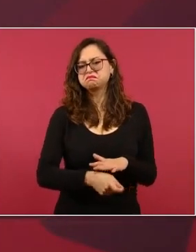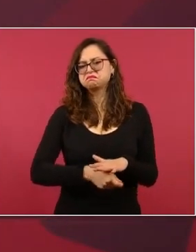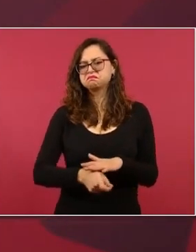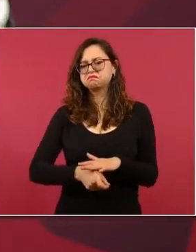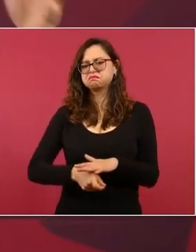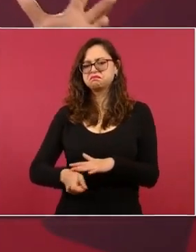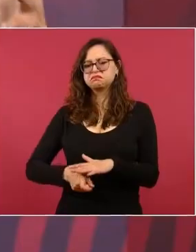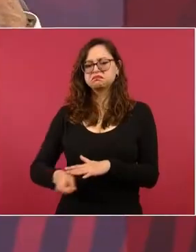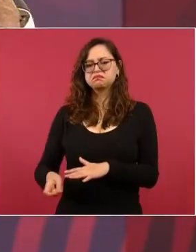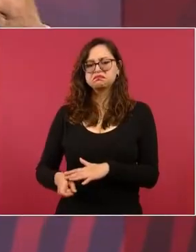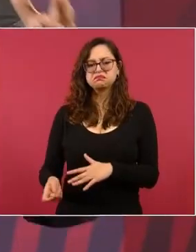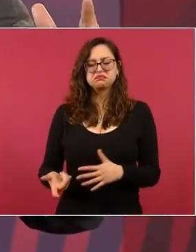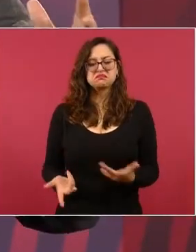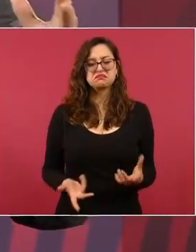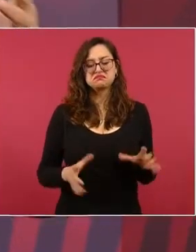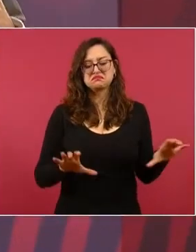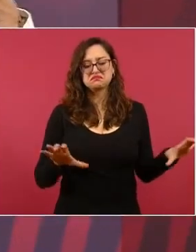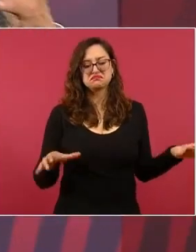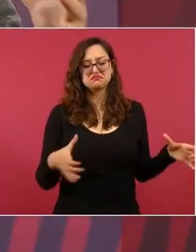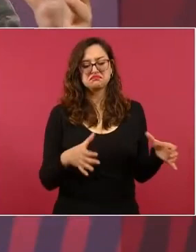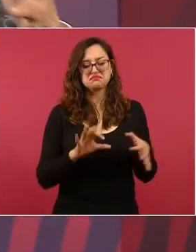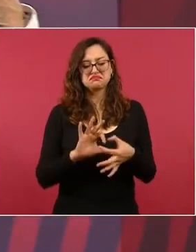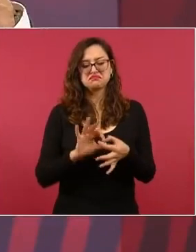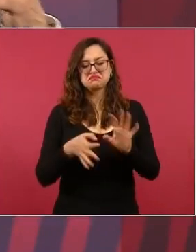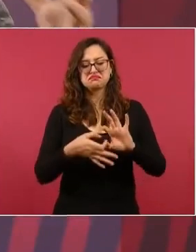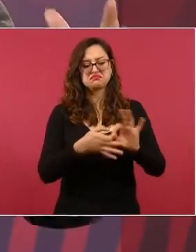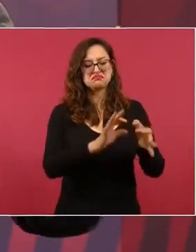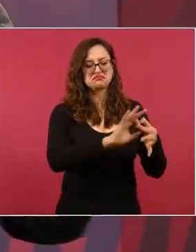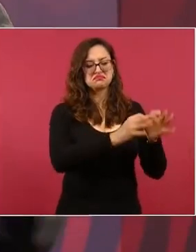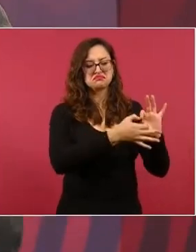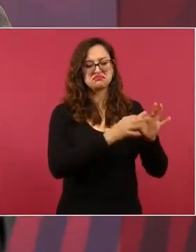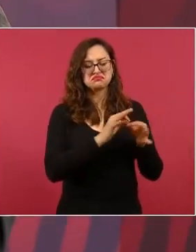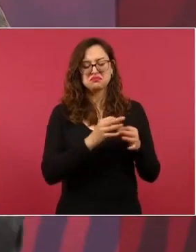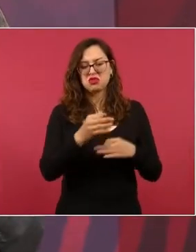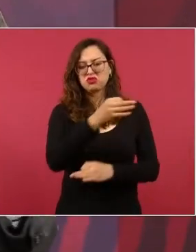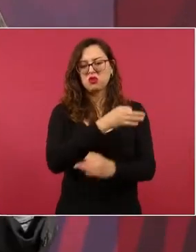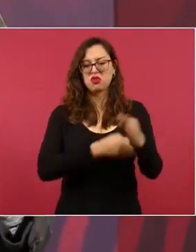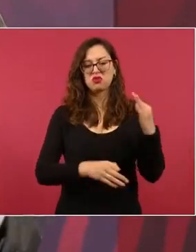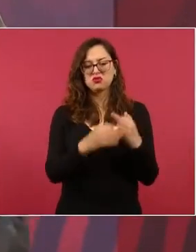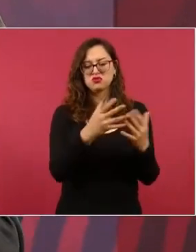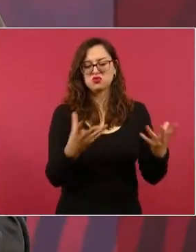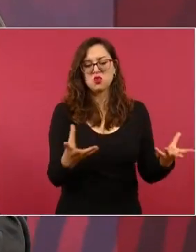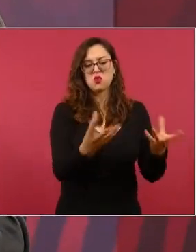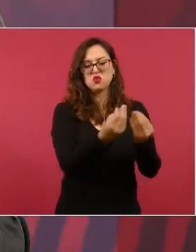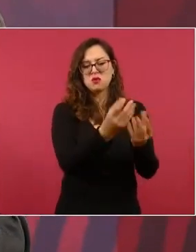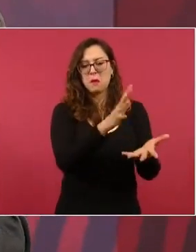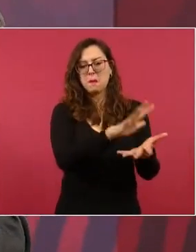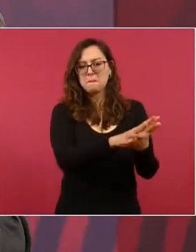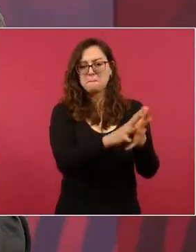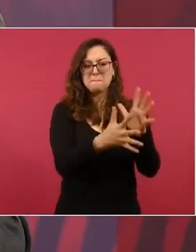etcétera. Entonces, es una red de componendas y de complicidades,